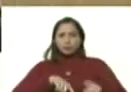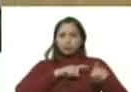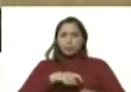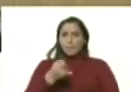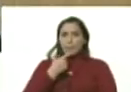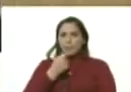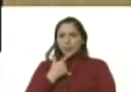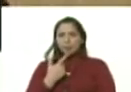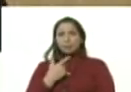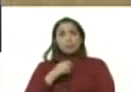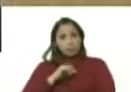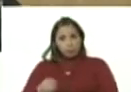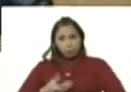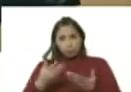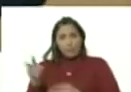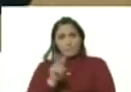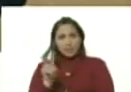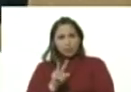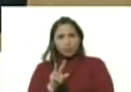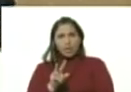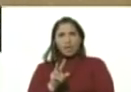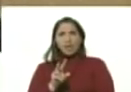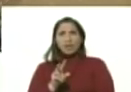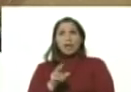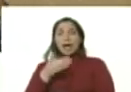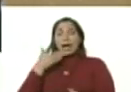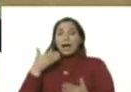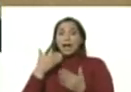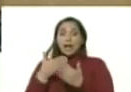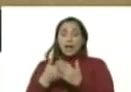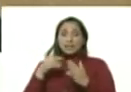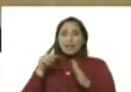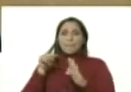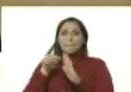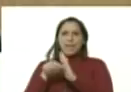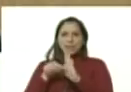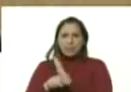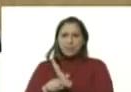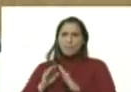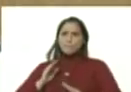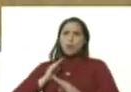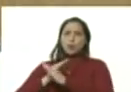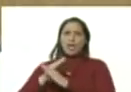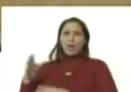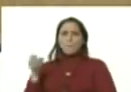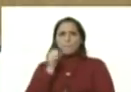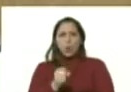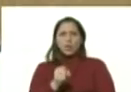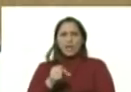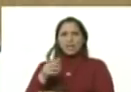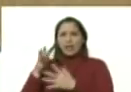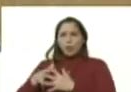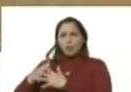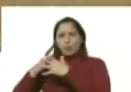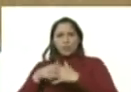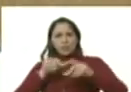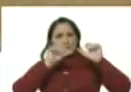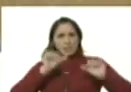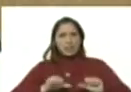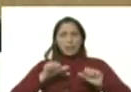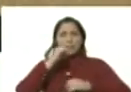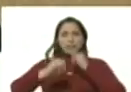que se le pone a Venezuela por los riesgos, gracias a las medidas y al bloqueo que imponen los Estados Unidos en el sistema